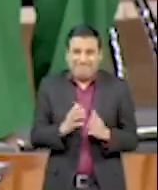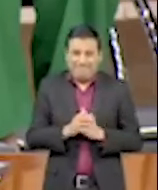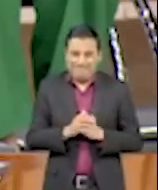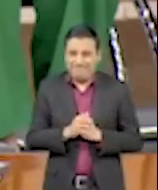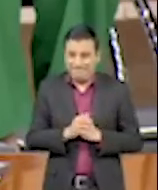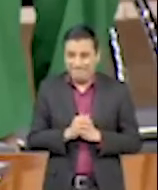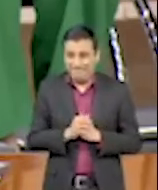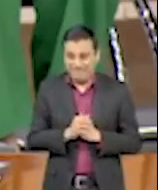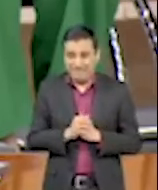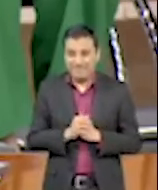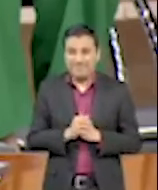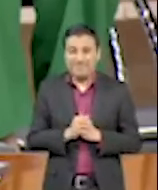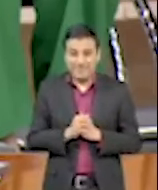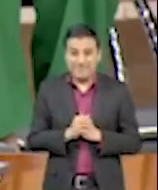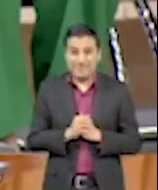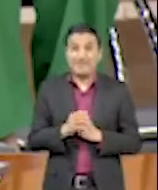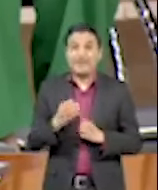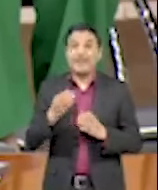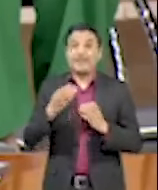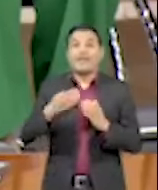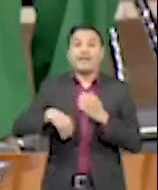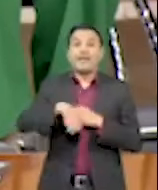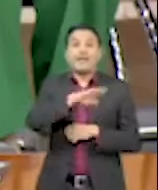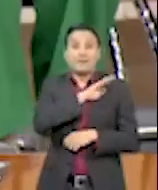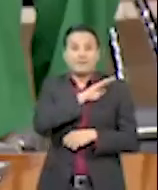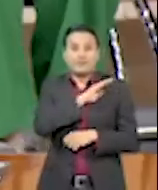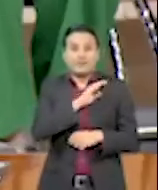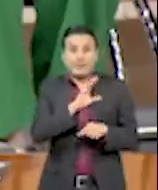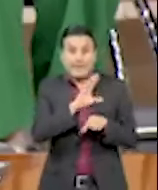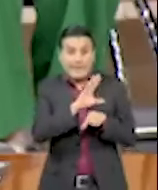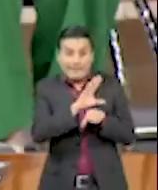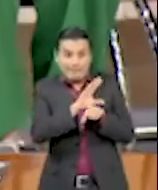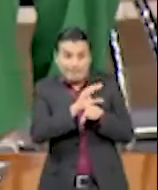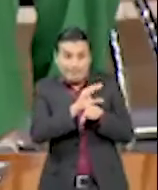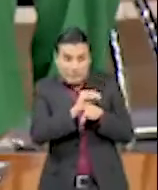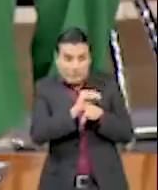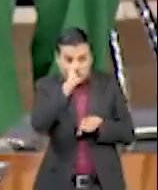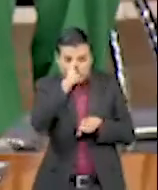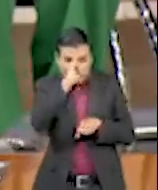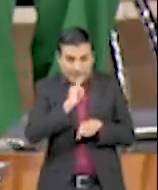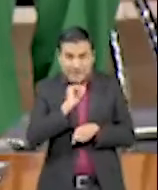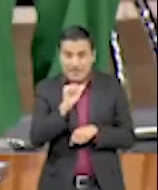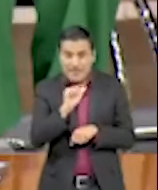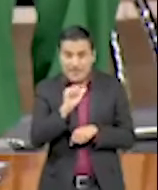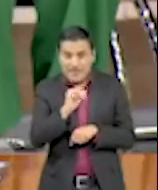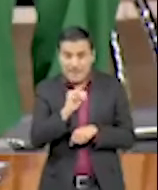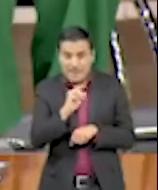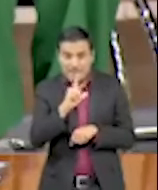Entonces, le tiene que pedir permiso a su jefe Andrés Manuel,